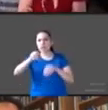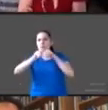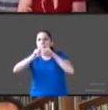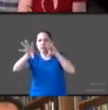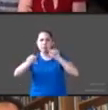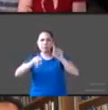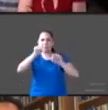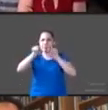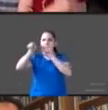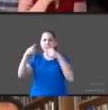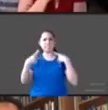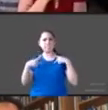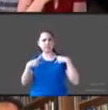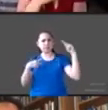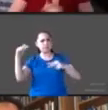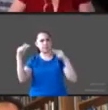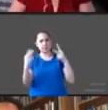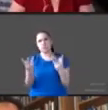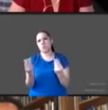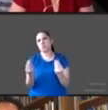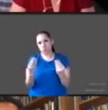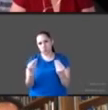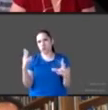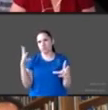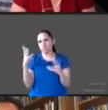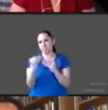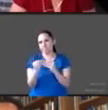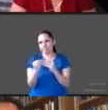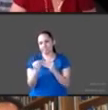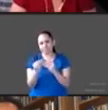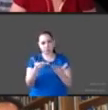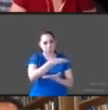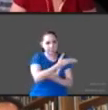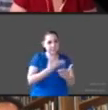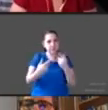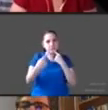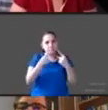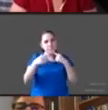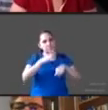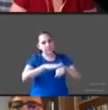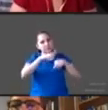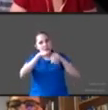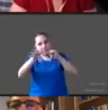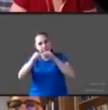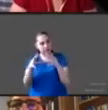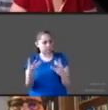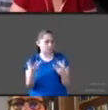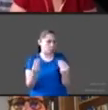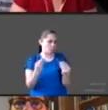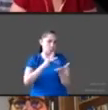estos conversatorios de manera infinita, miles y miles de veces. El de antier se